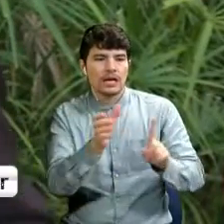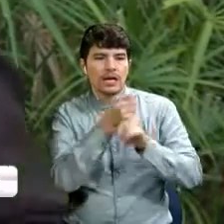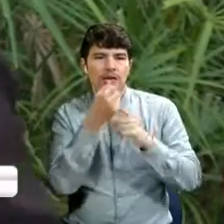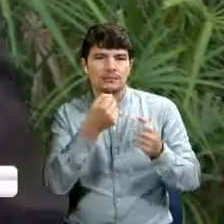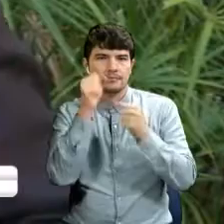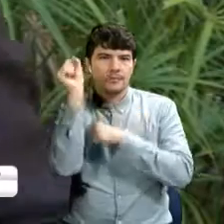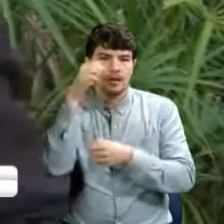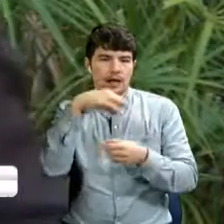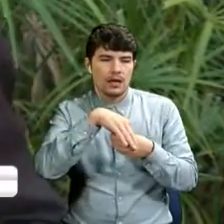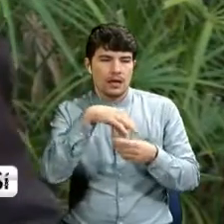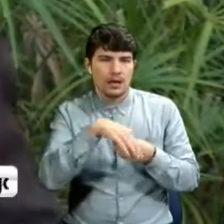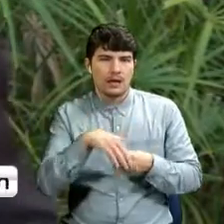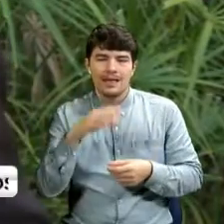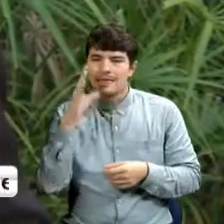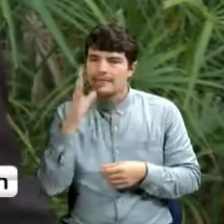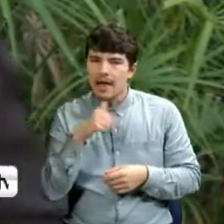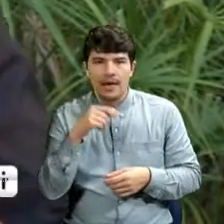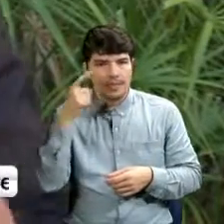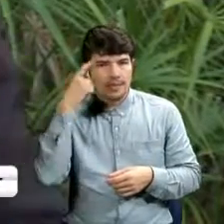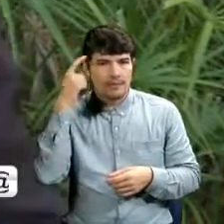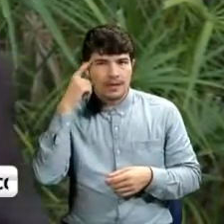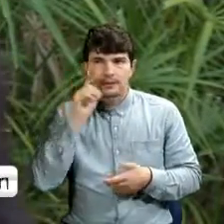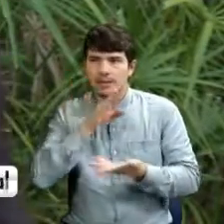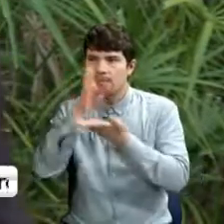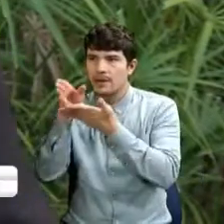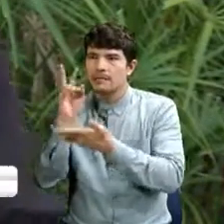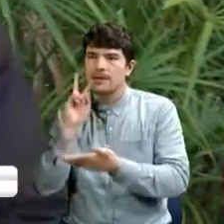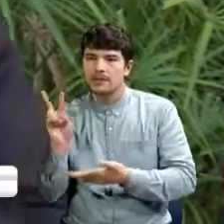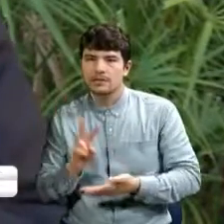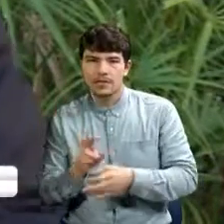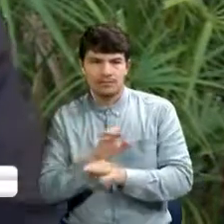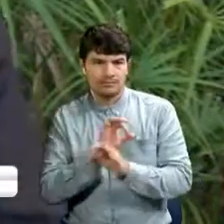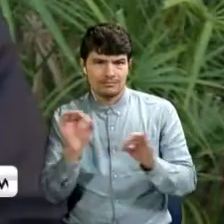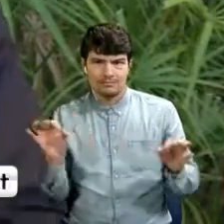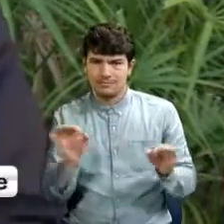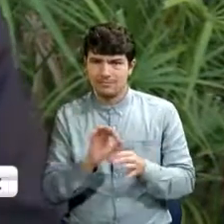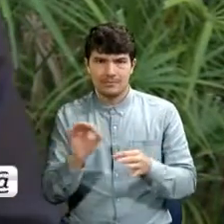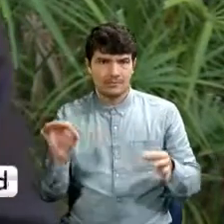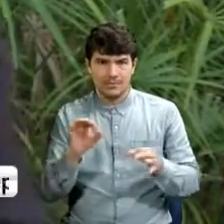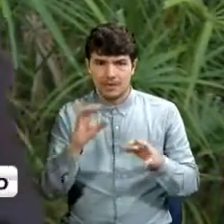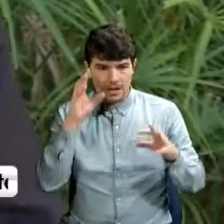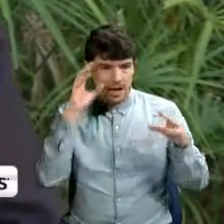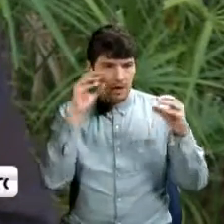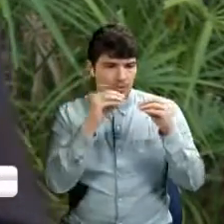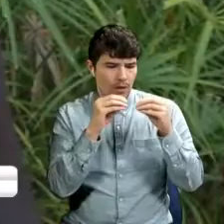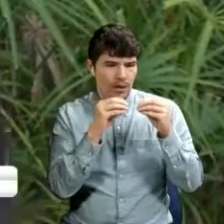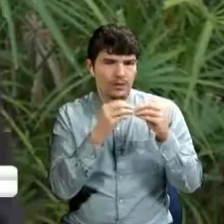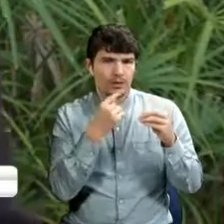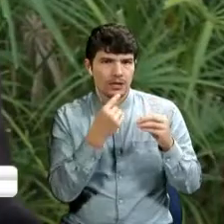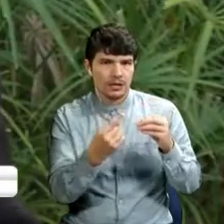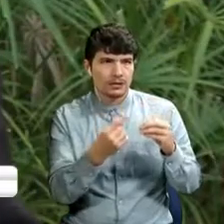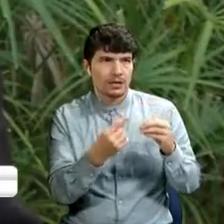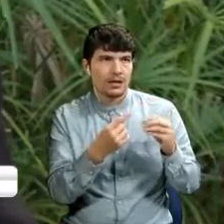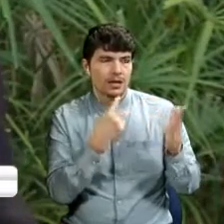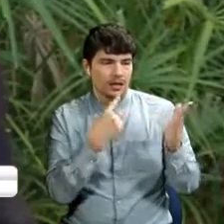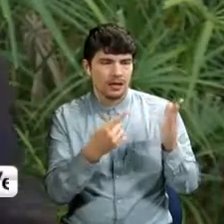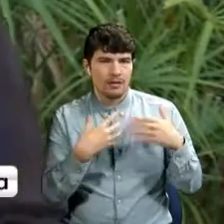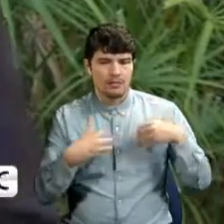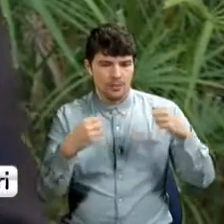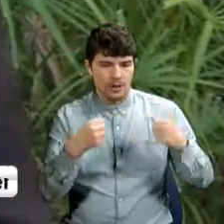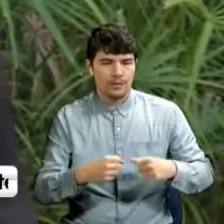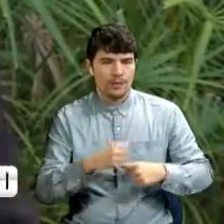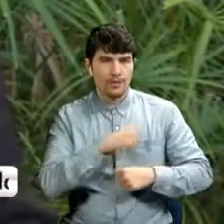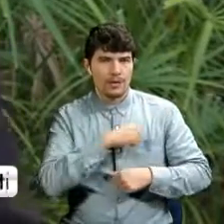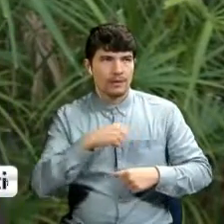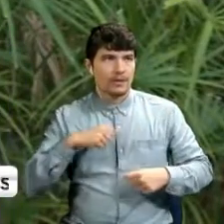nadie está pensando en ir a venezuela y al contrario lo que en el acuerdo se dice es una reafirmación de la propiedad privada y